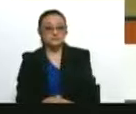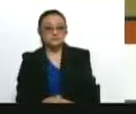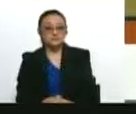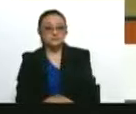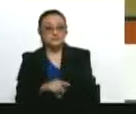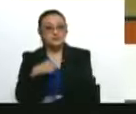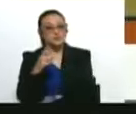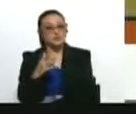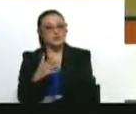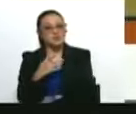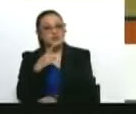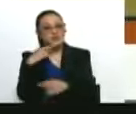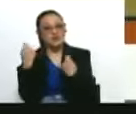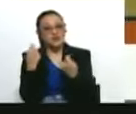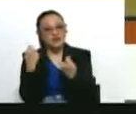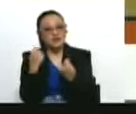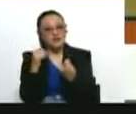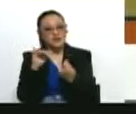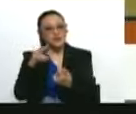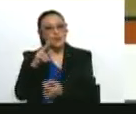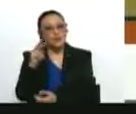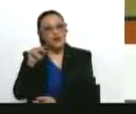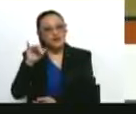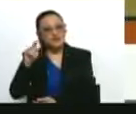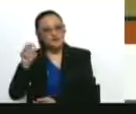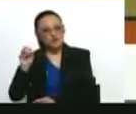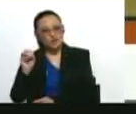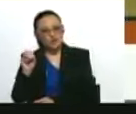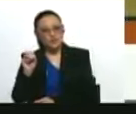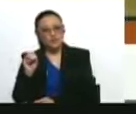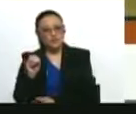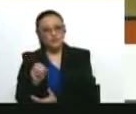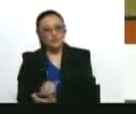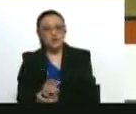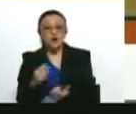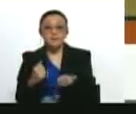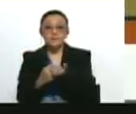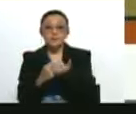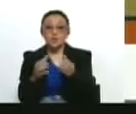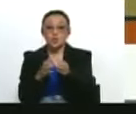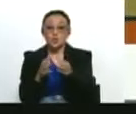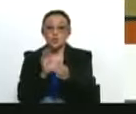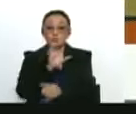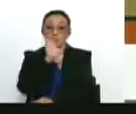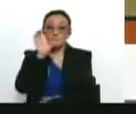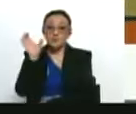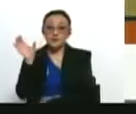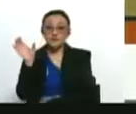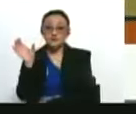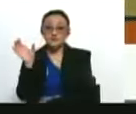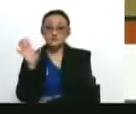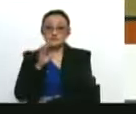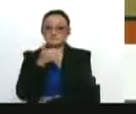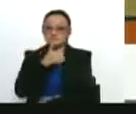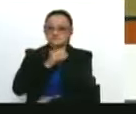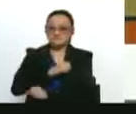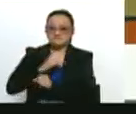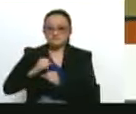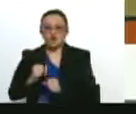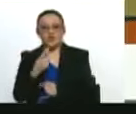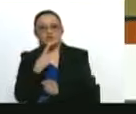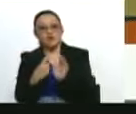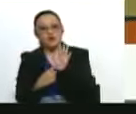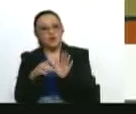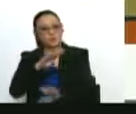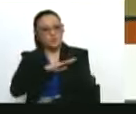Después vino la autoproclamación de Juanito Alimaña, Narnia, ¿no? Apoyado por un grupo de países y se envalentonaron y dijeron, esta es la